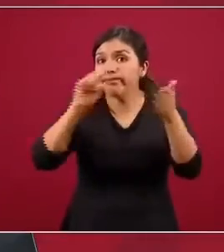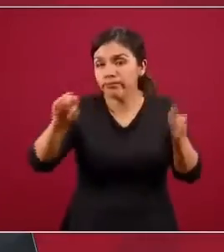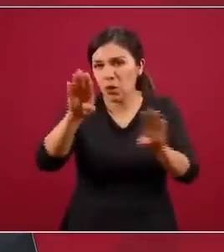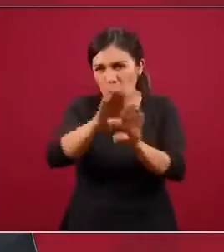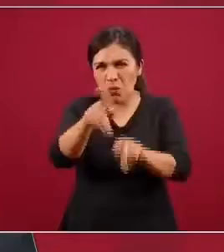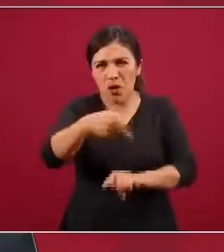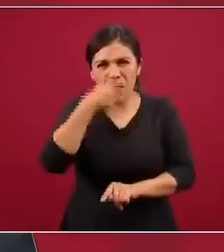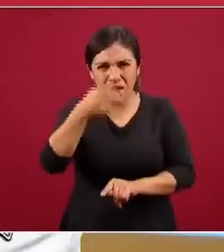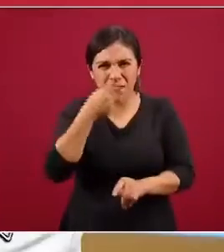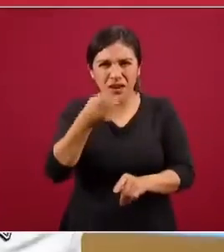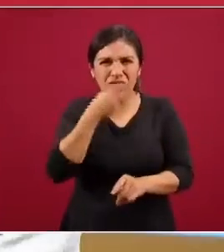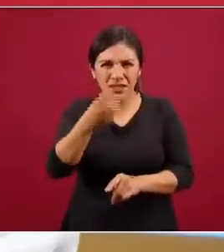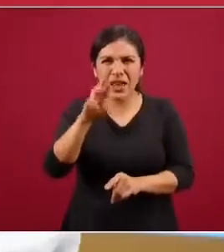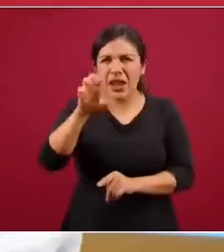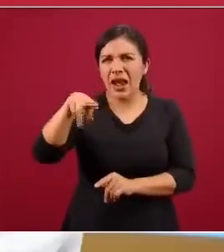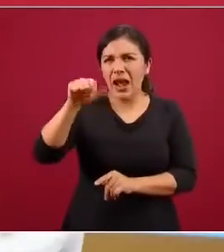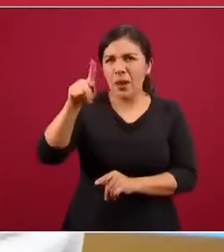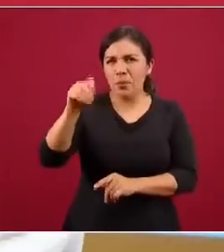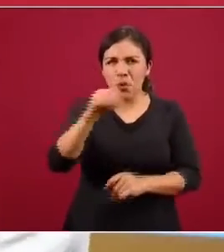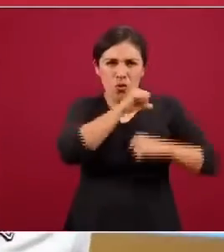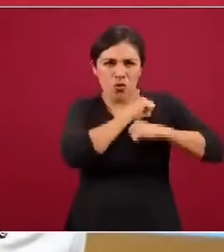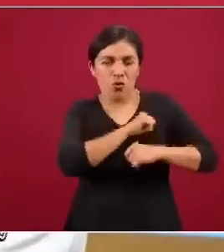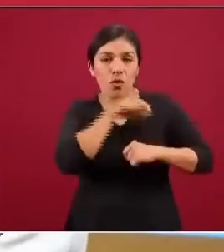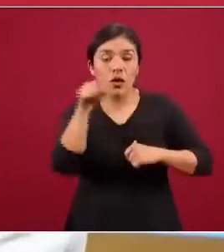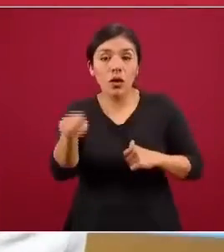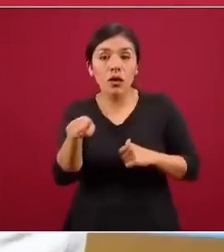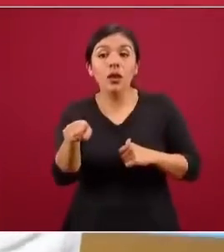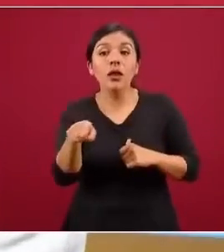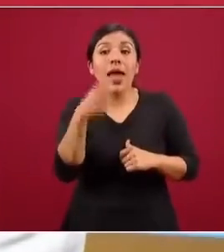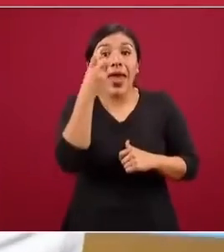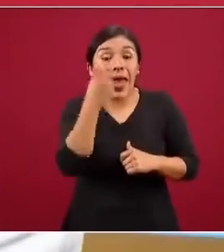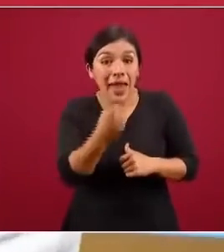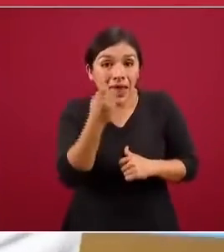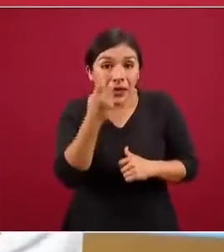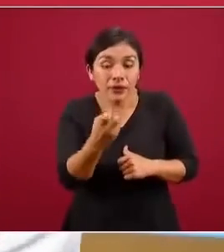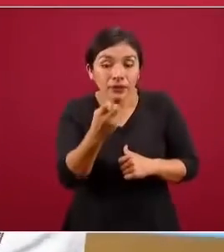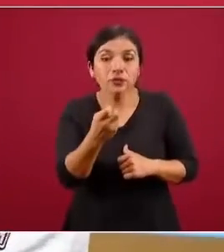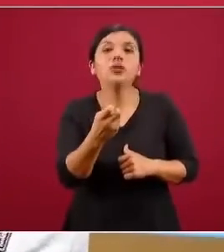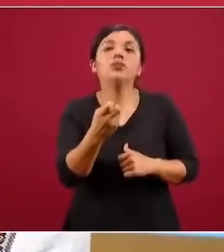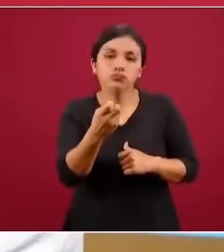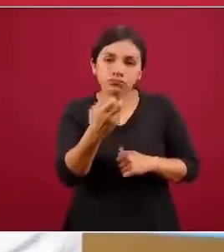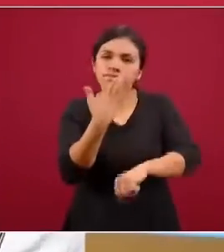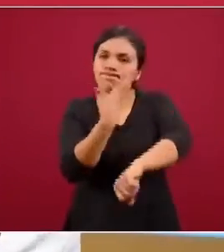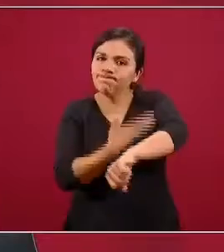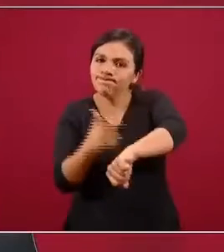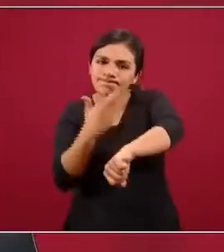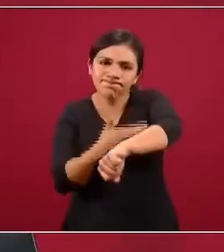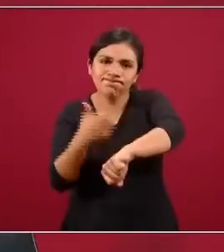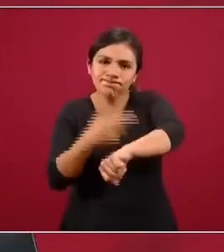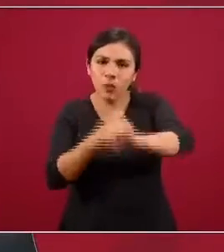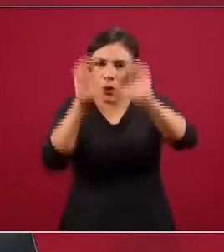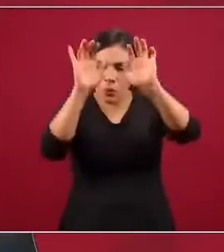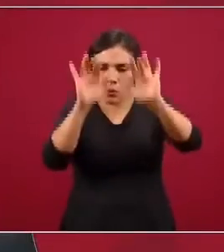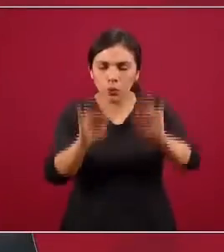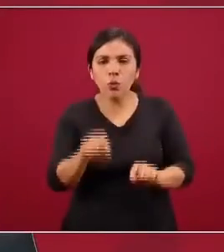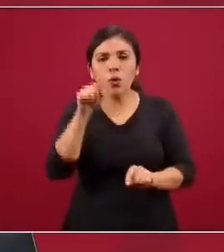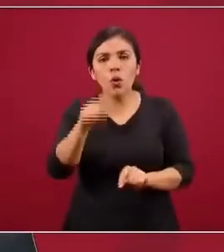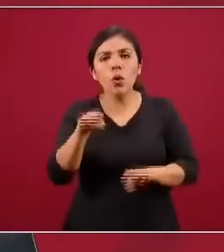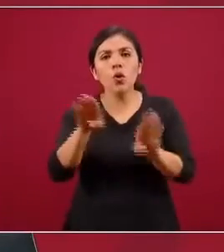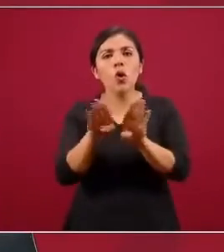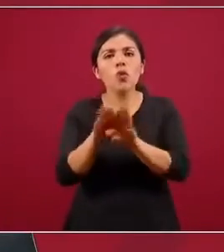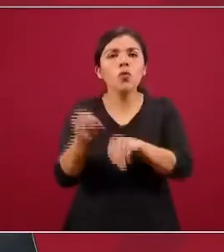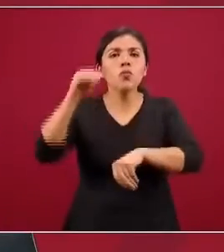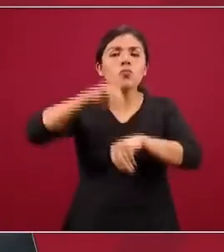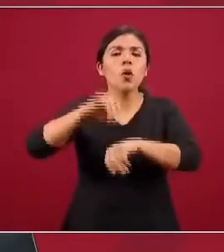lo que usted habrá visto en el documento de RENAPO, y eso procede del lineamiento que estableció